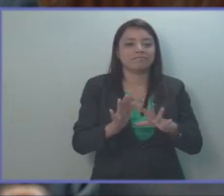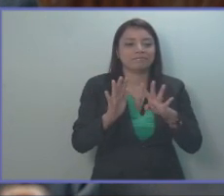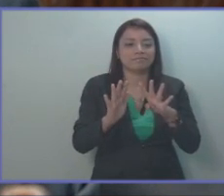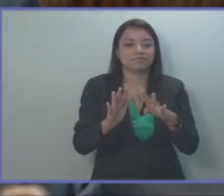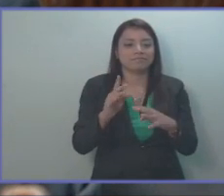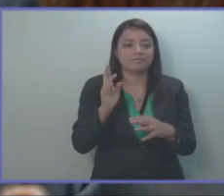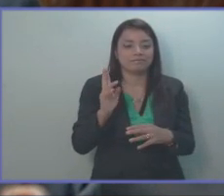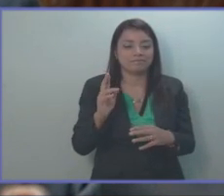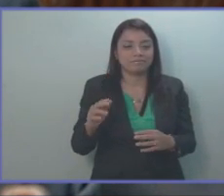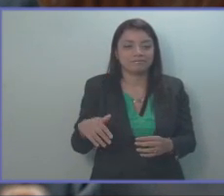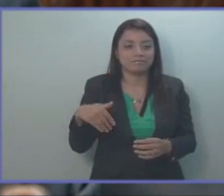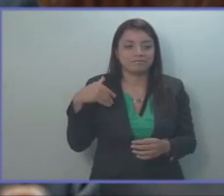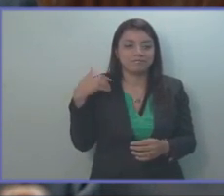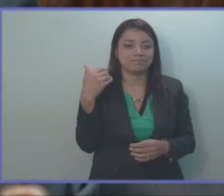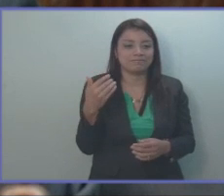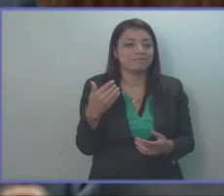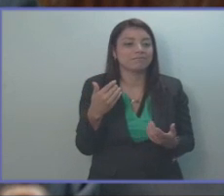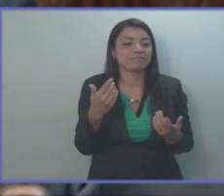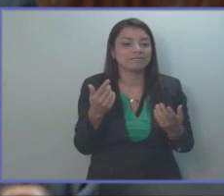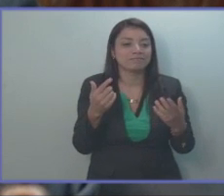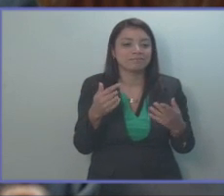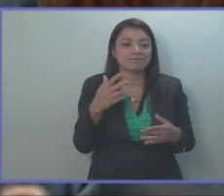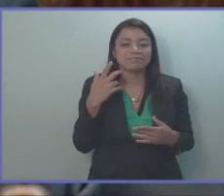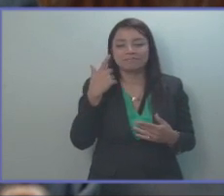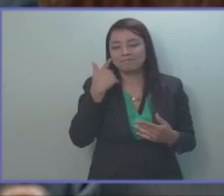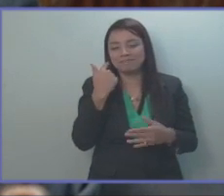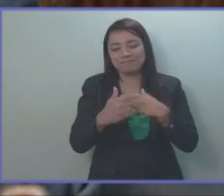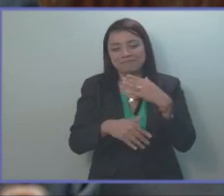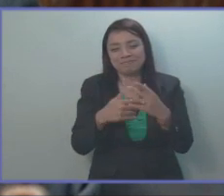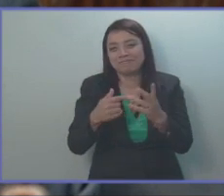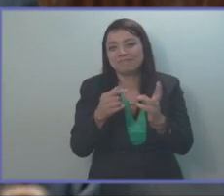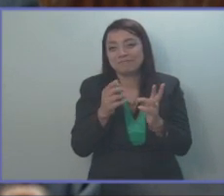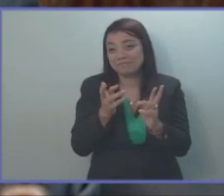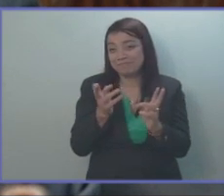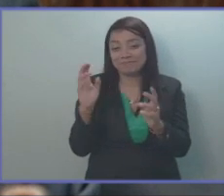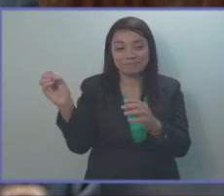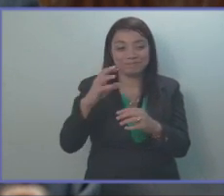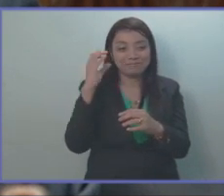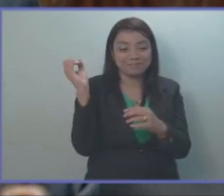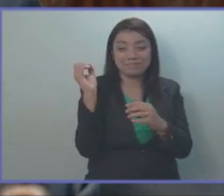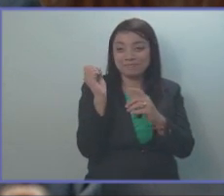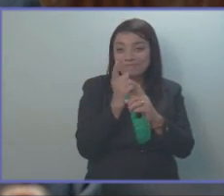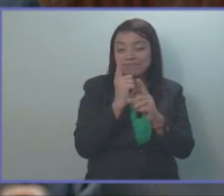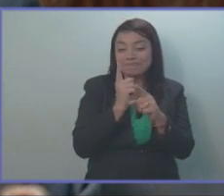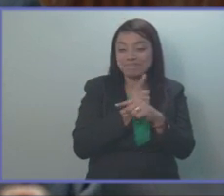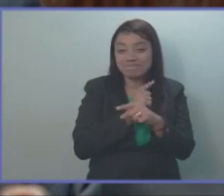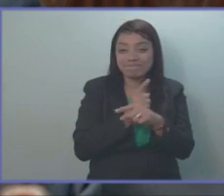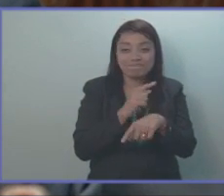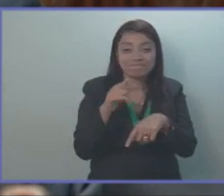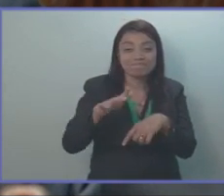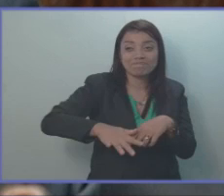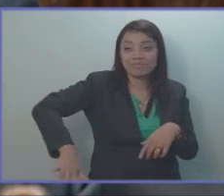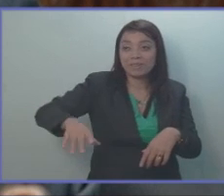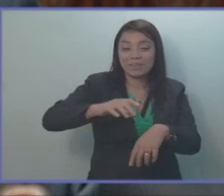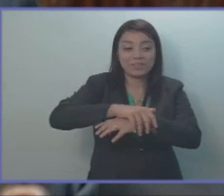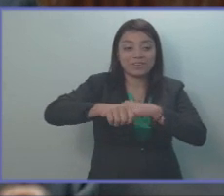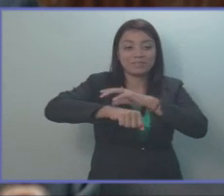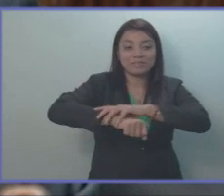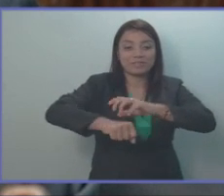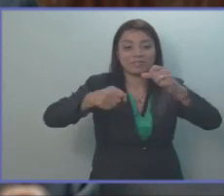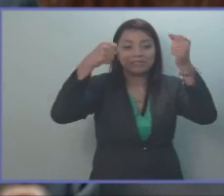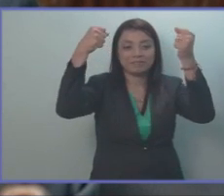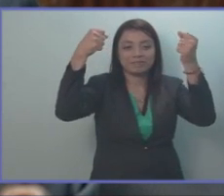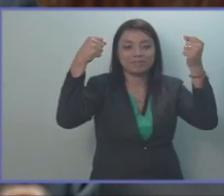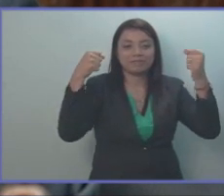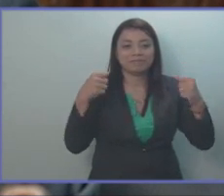año, el que contiene disposiciones especiales transitorias y extraordinarias en los centros penitenciarios,